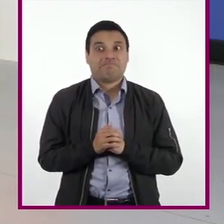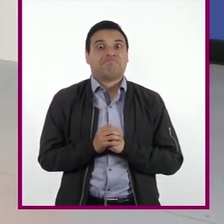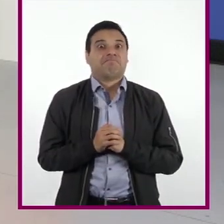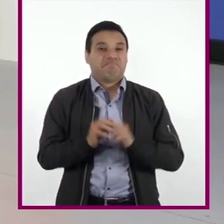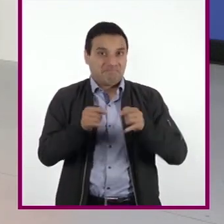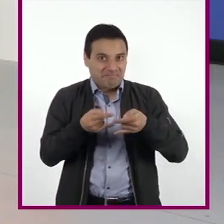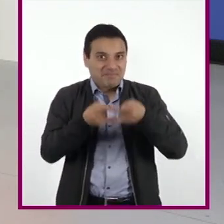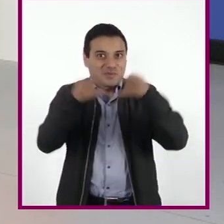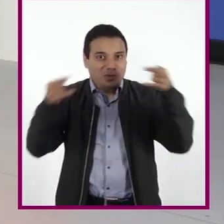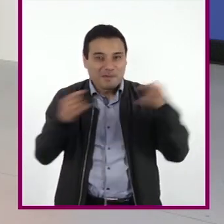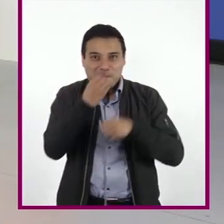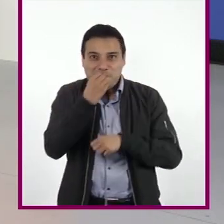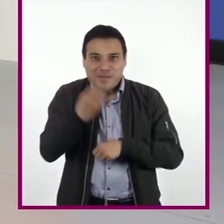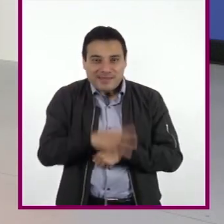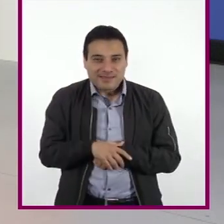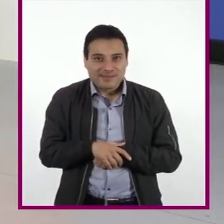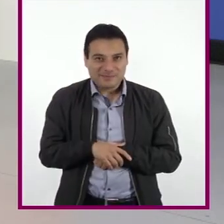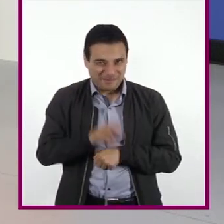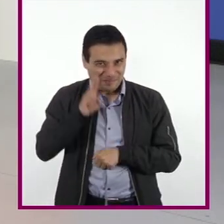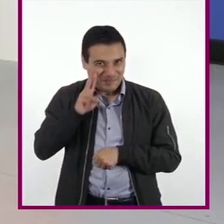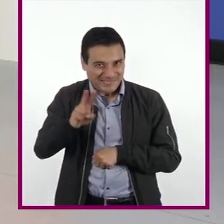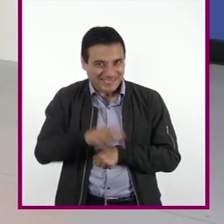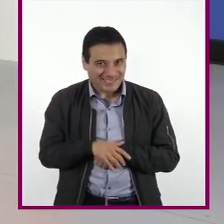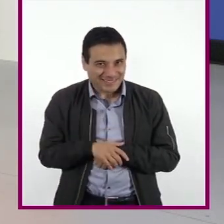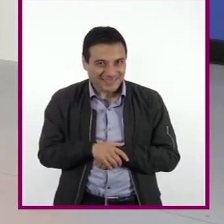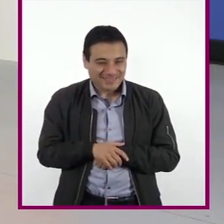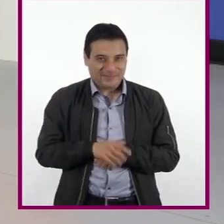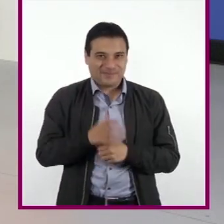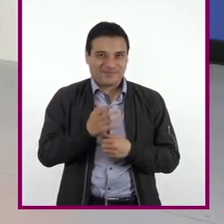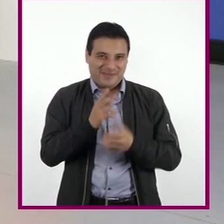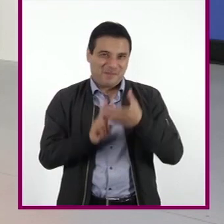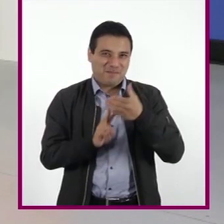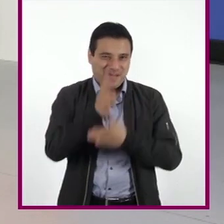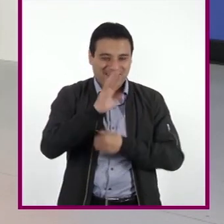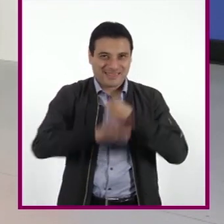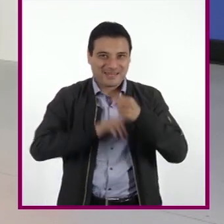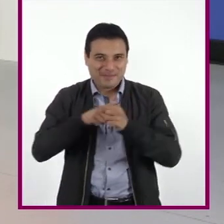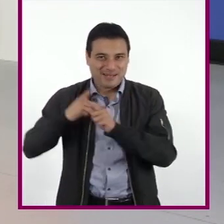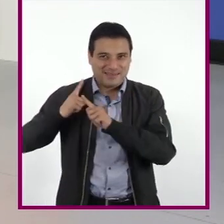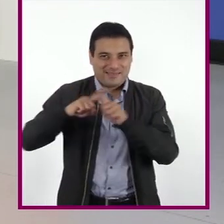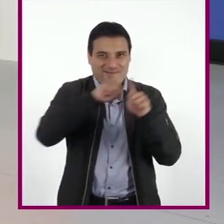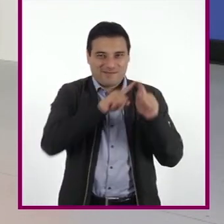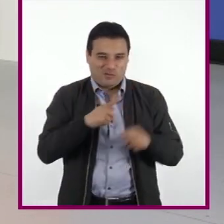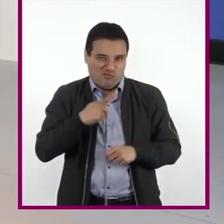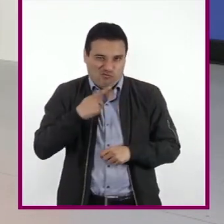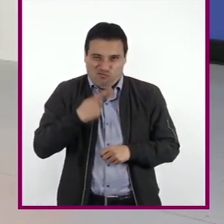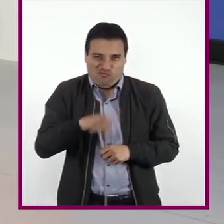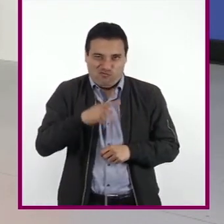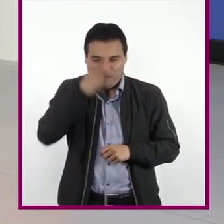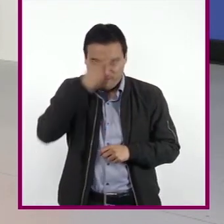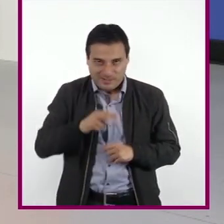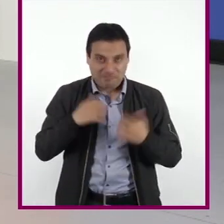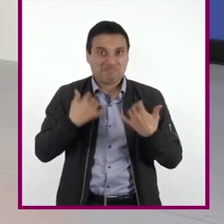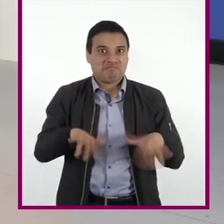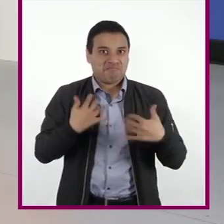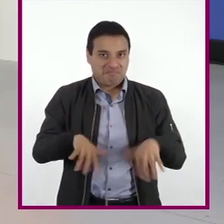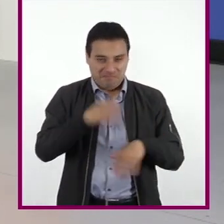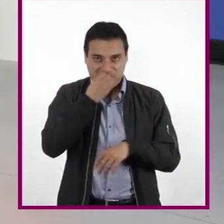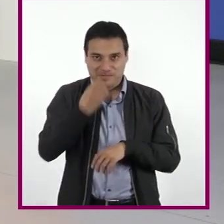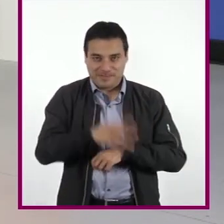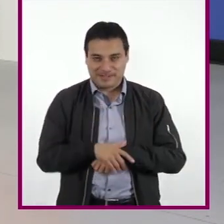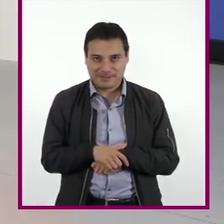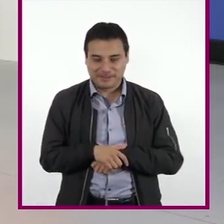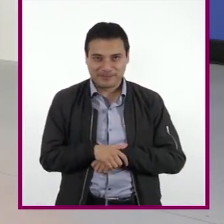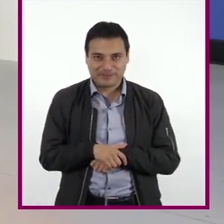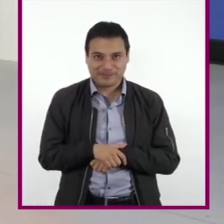Fascinante. ¿Cómo la biodiversidad puede influir en la identidad de un pueblo o una nación? ¿No lo creen? De tal forma